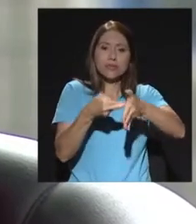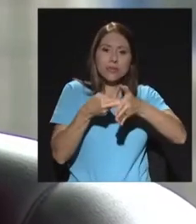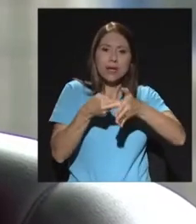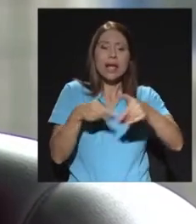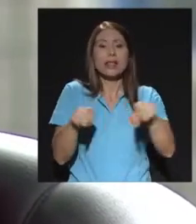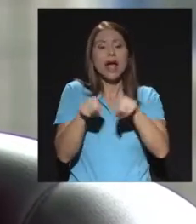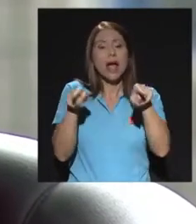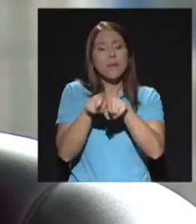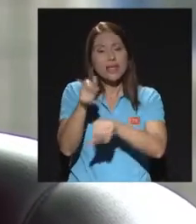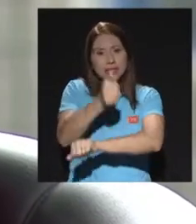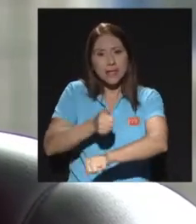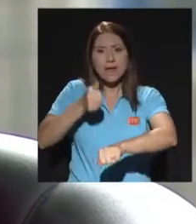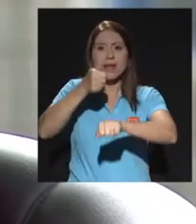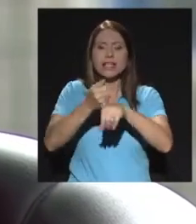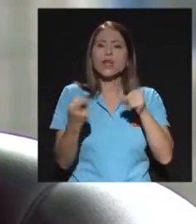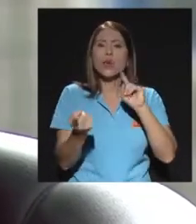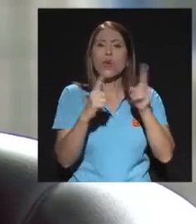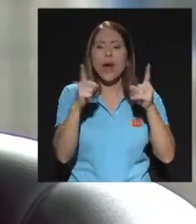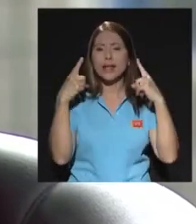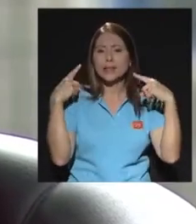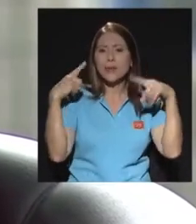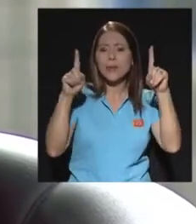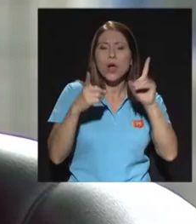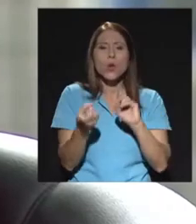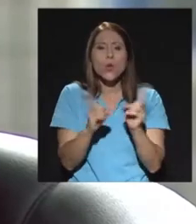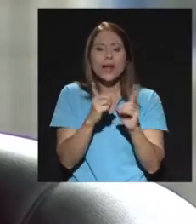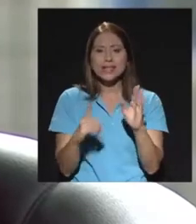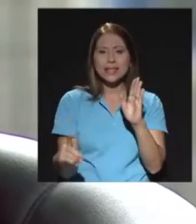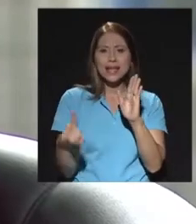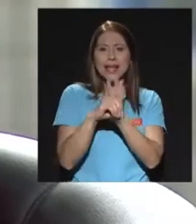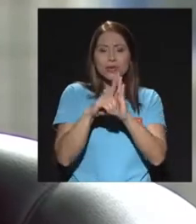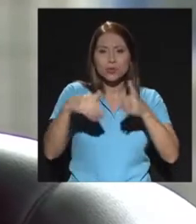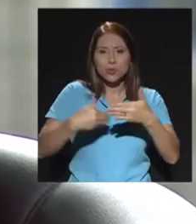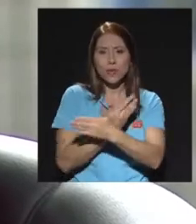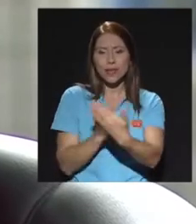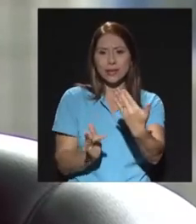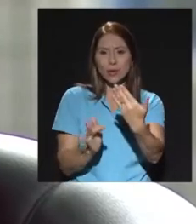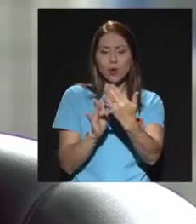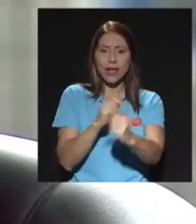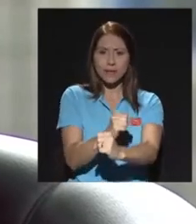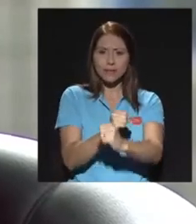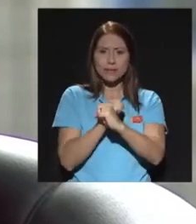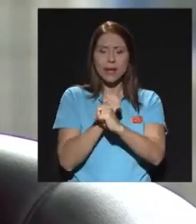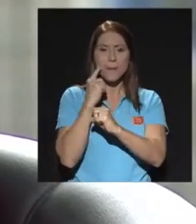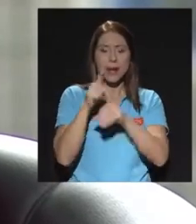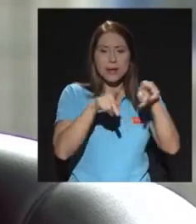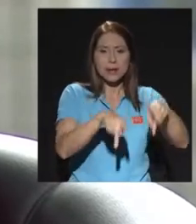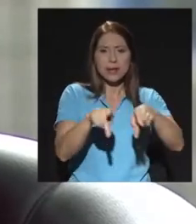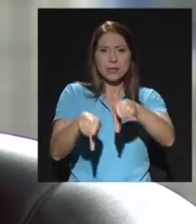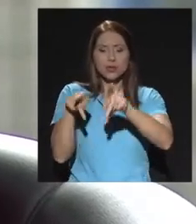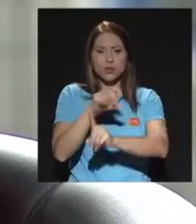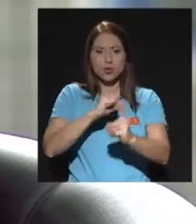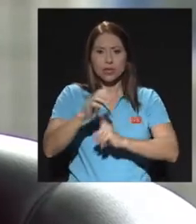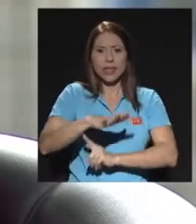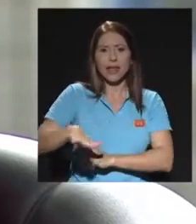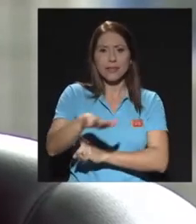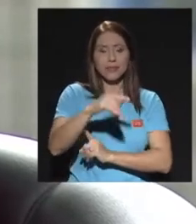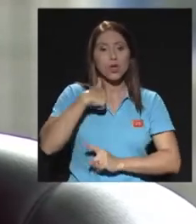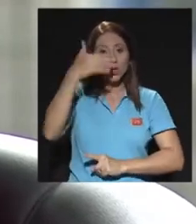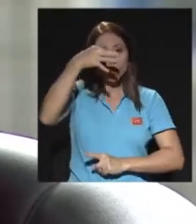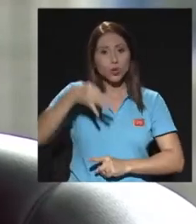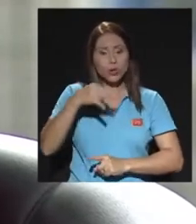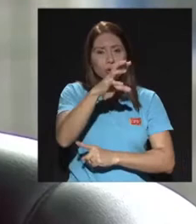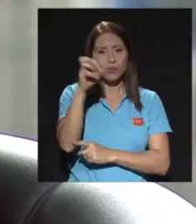los alcances y los derechos que una nueva tecnología le garantiza a la sociedad. Yo creo que Costa Rica se